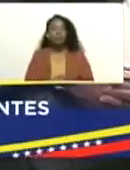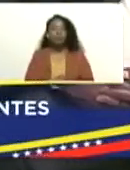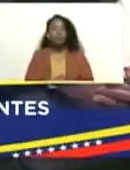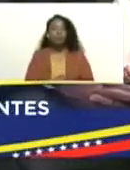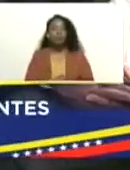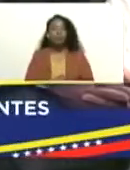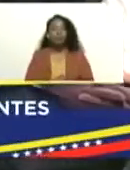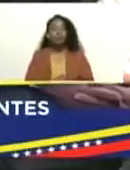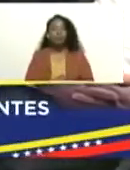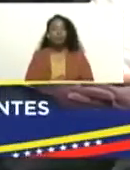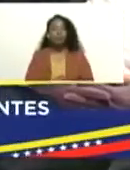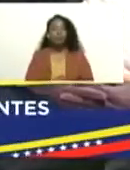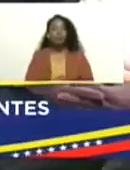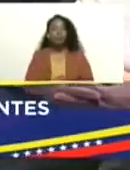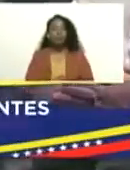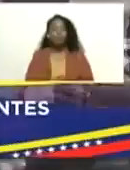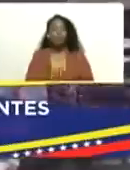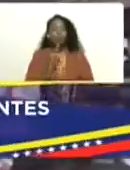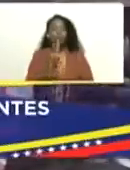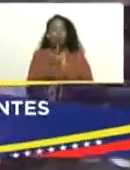y las dos delegaciones